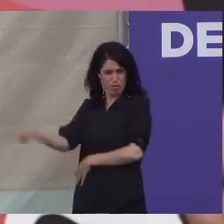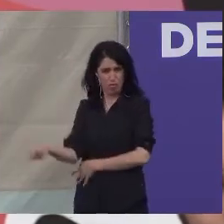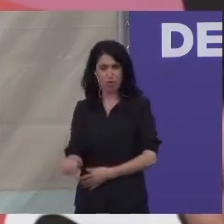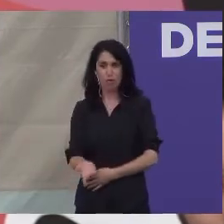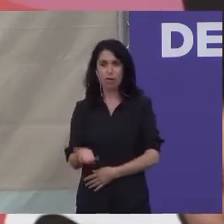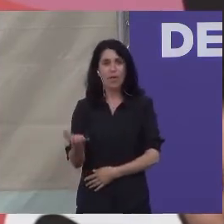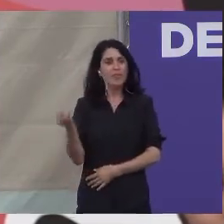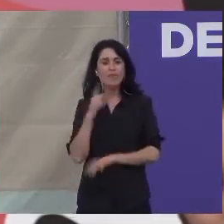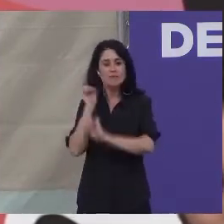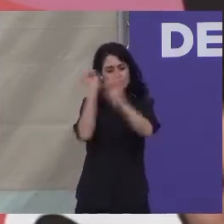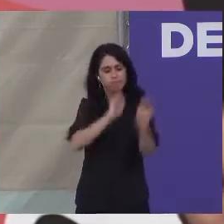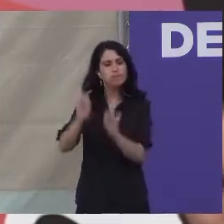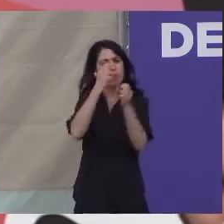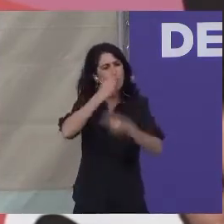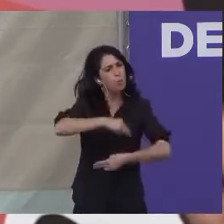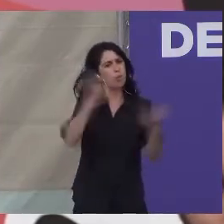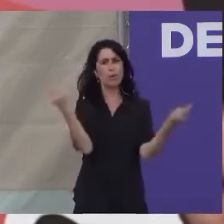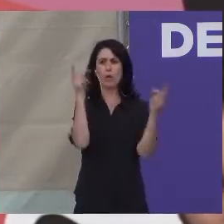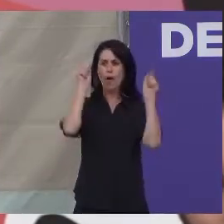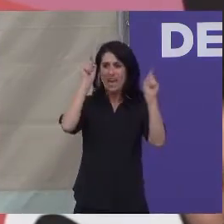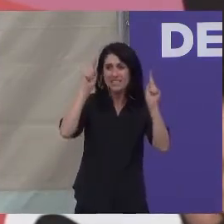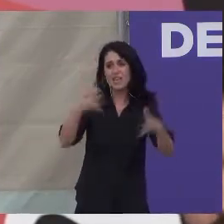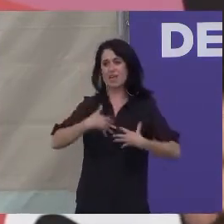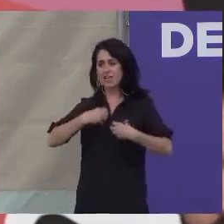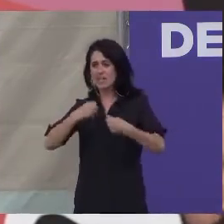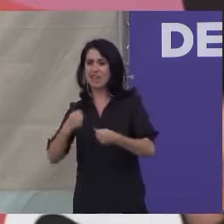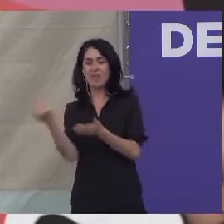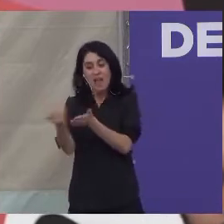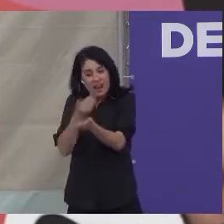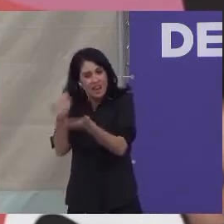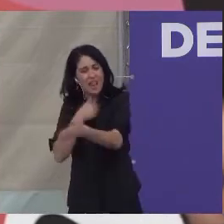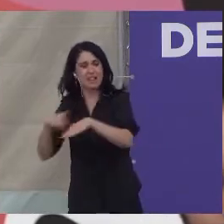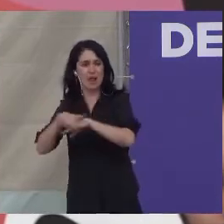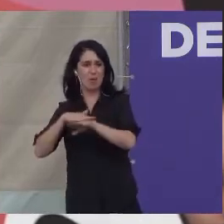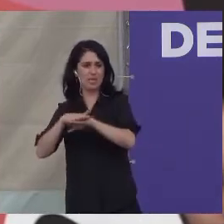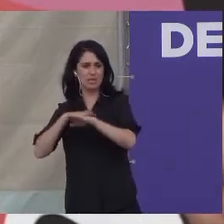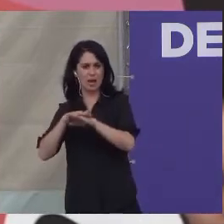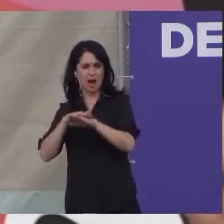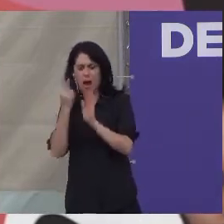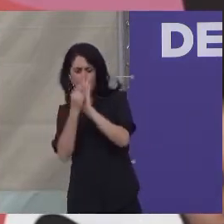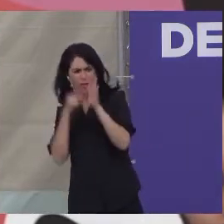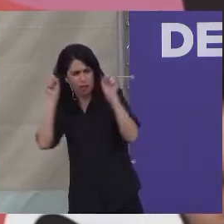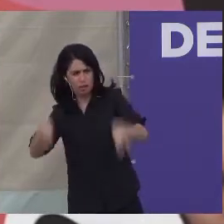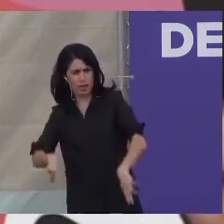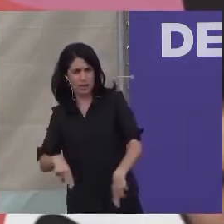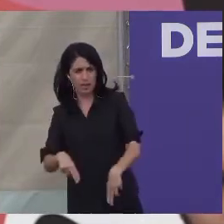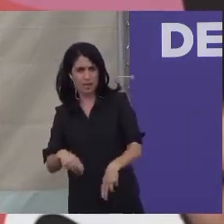defender lo público, la enseñanza, la sanidad, es defender la renta básica incondicional.